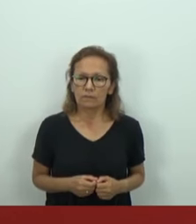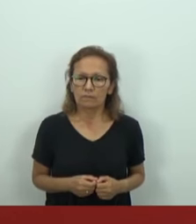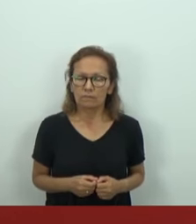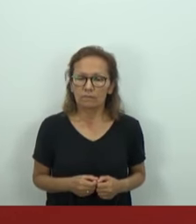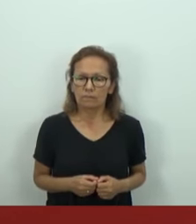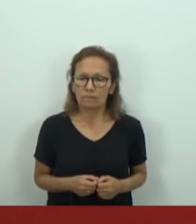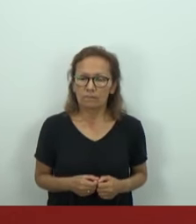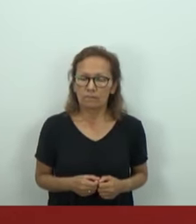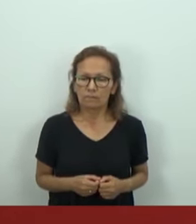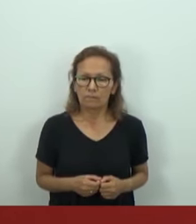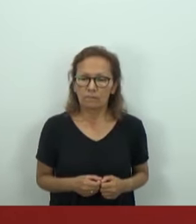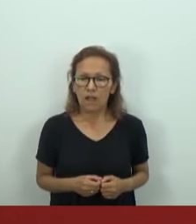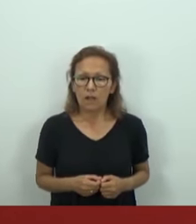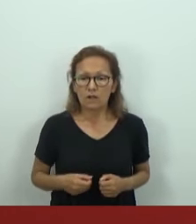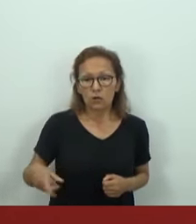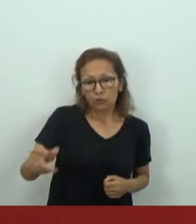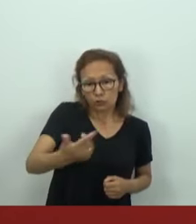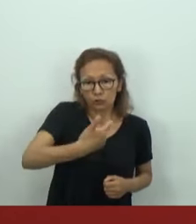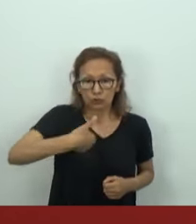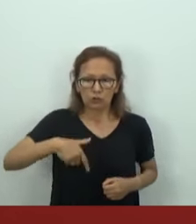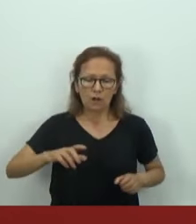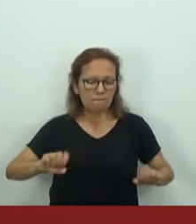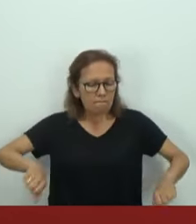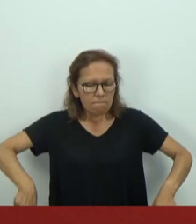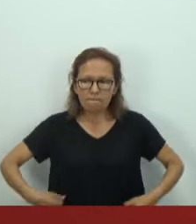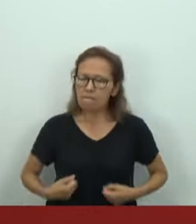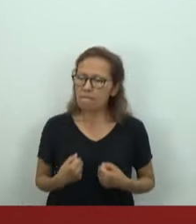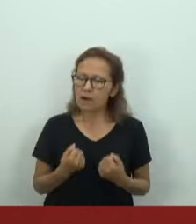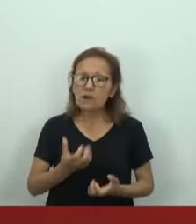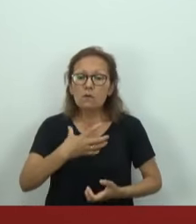Para poder salvarnos, Jesucristo,